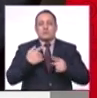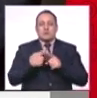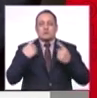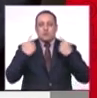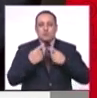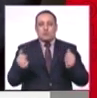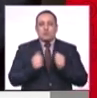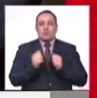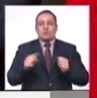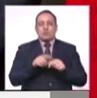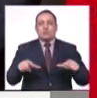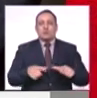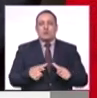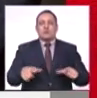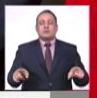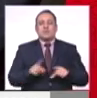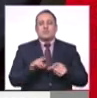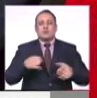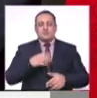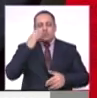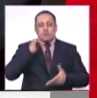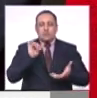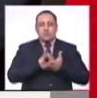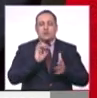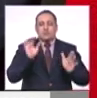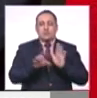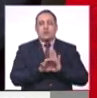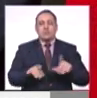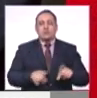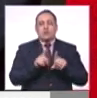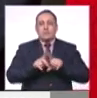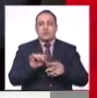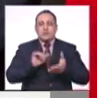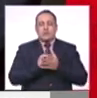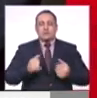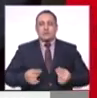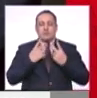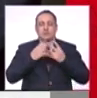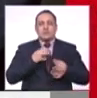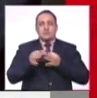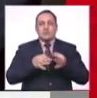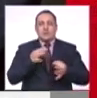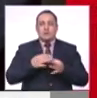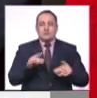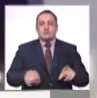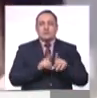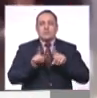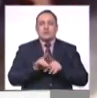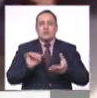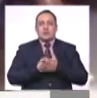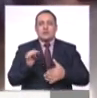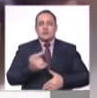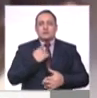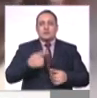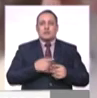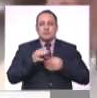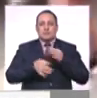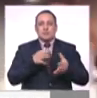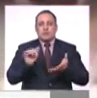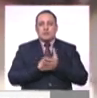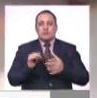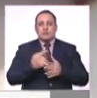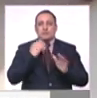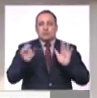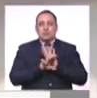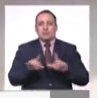los hospitales, y creo que eso se ha convertido en algo rutinario. También señaló que no solo se